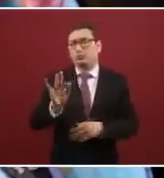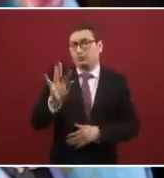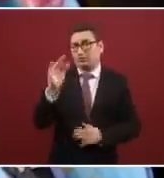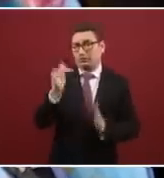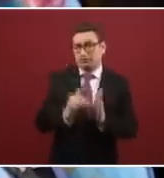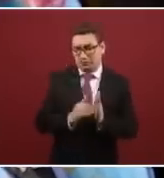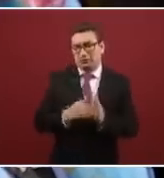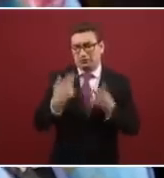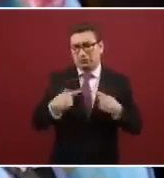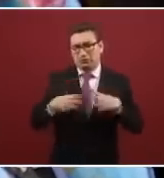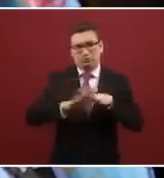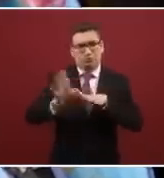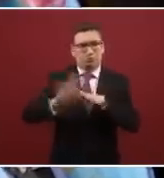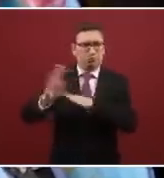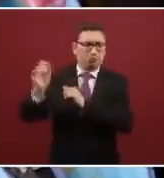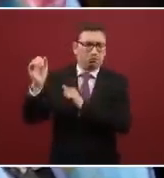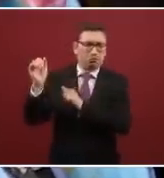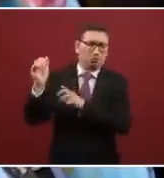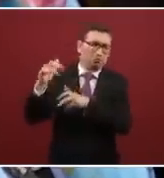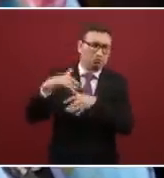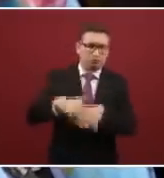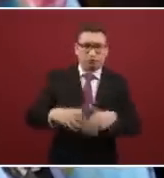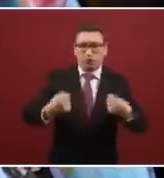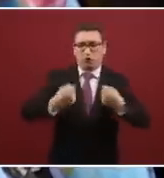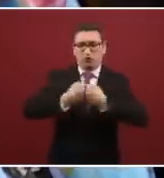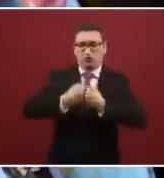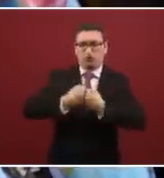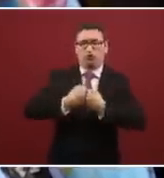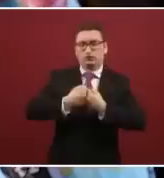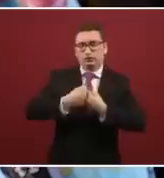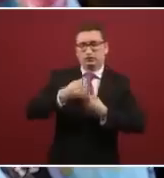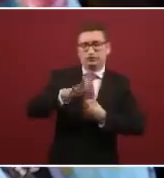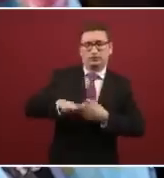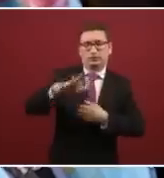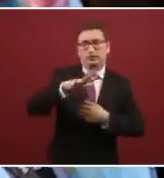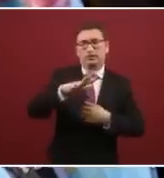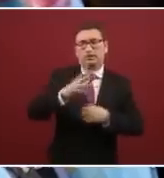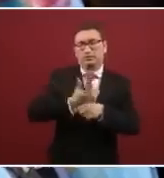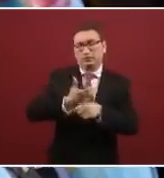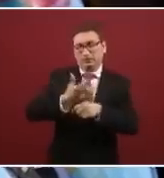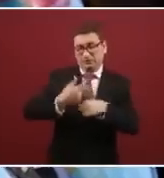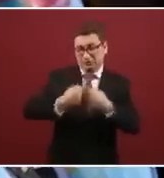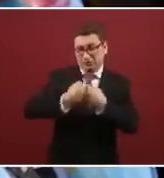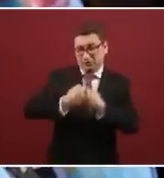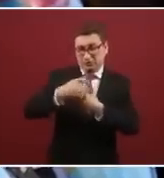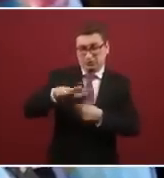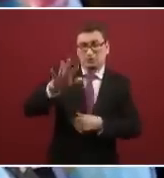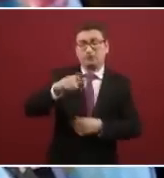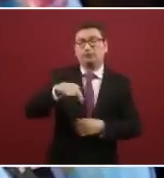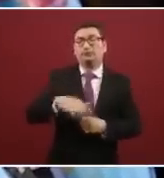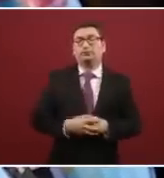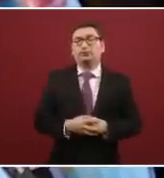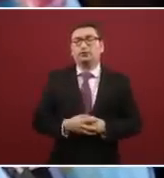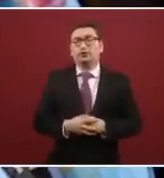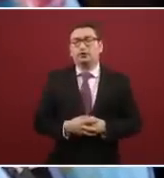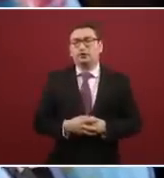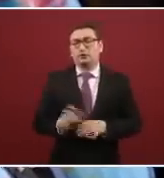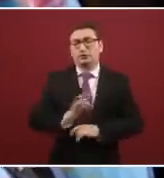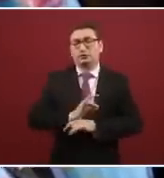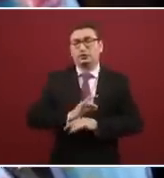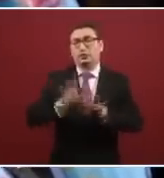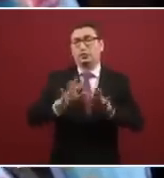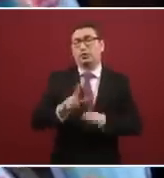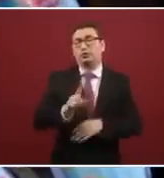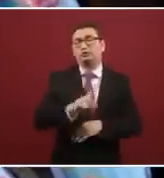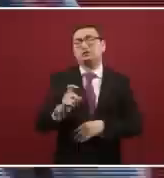migrantes que entraban o que eran detenidos en la frontera sur de Estados Unidos y de repente surgió o saltó a 150